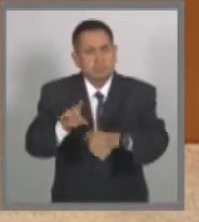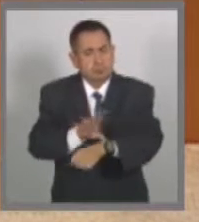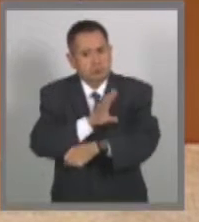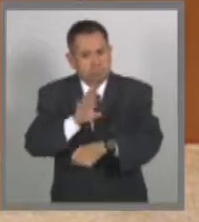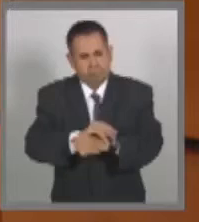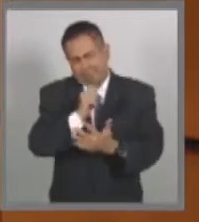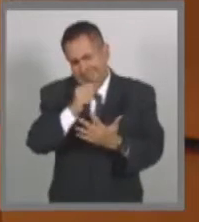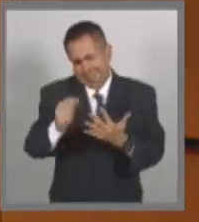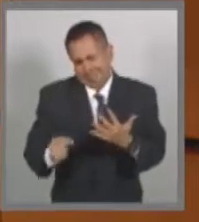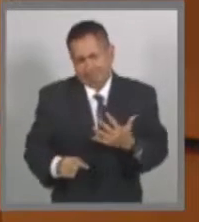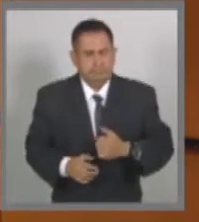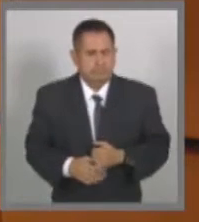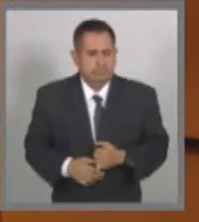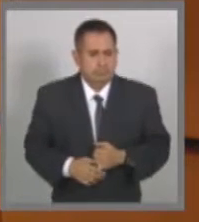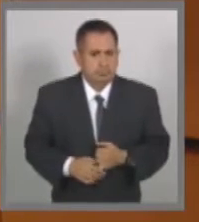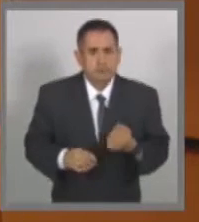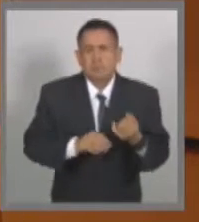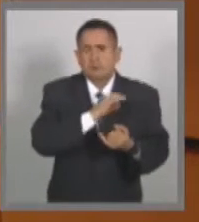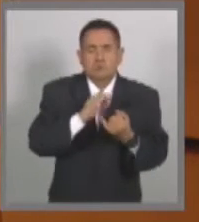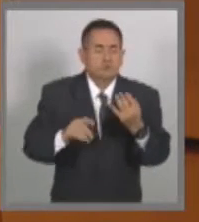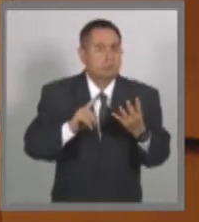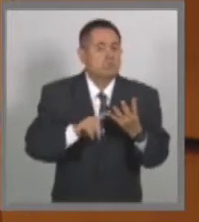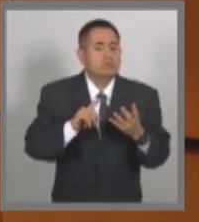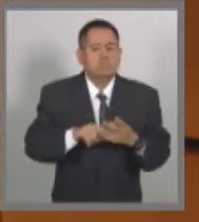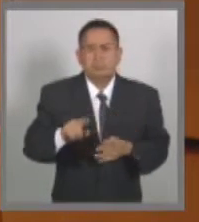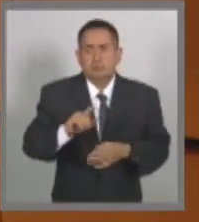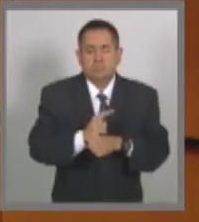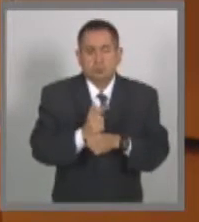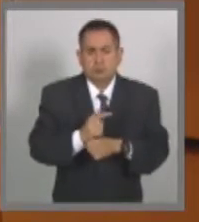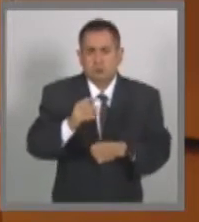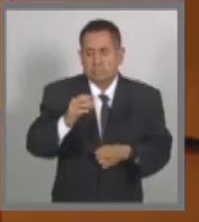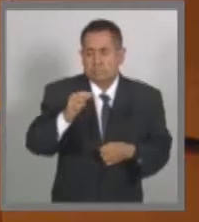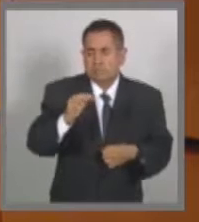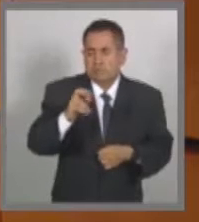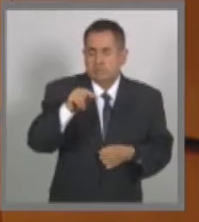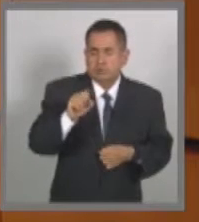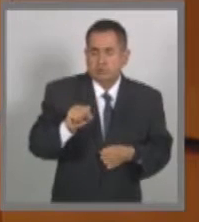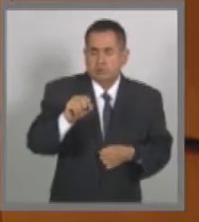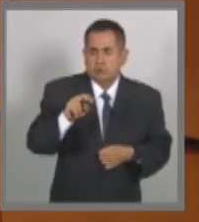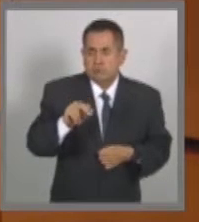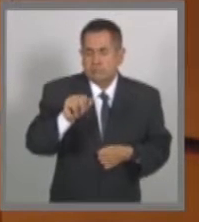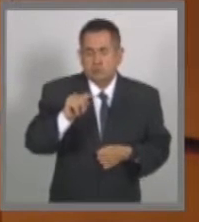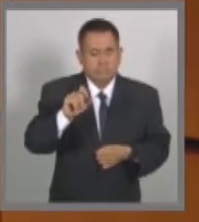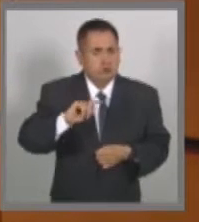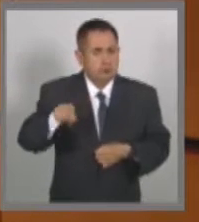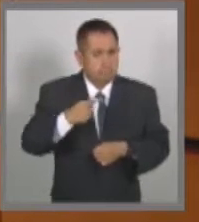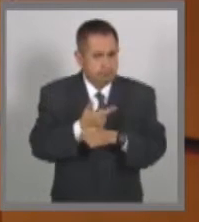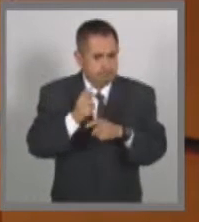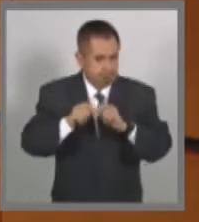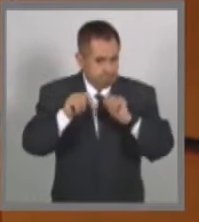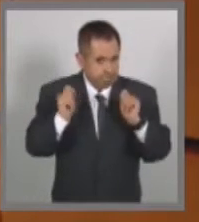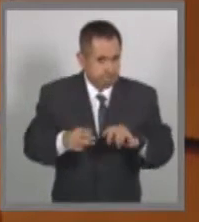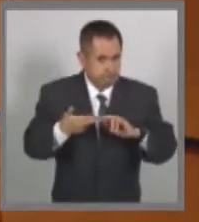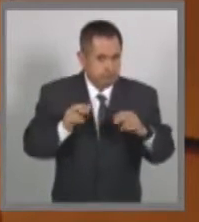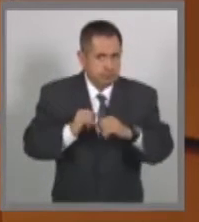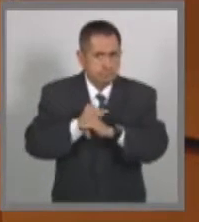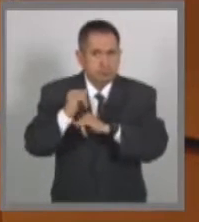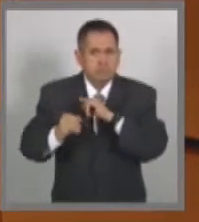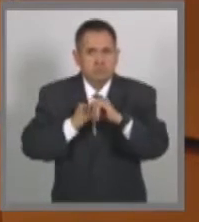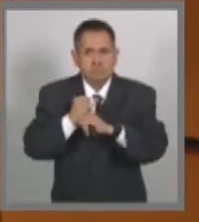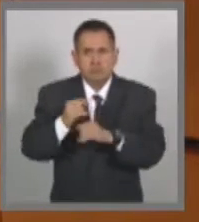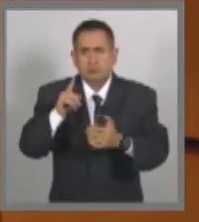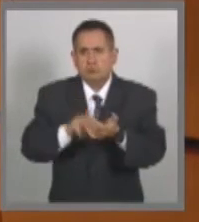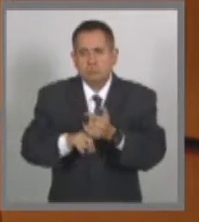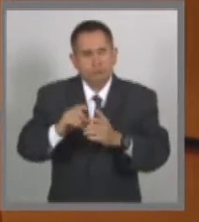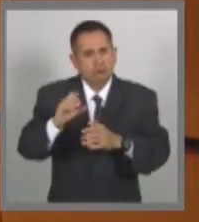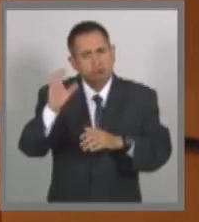entre otros. Y por último tenemos al licenciado Fernando Ruiz Nasta, el cual es licenciado en Relaciones Internacionales por la Facultad